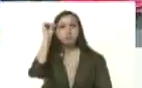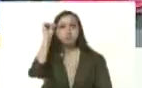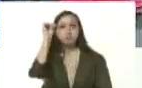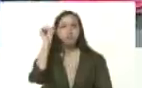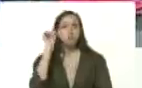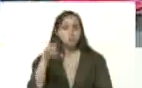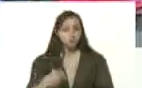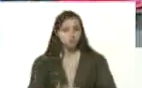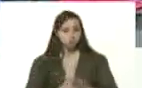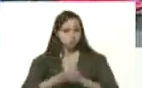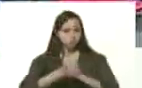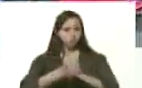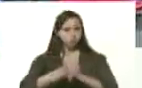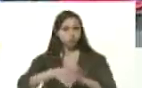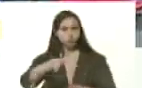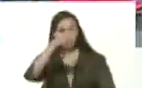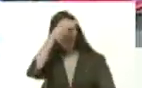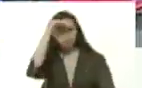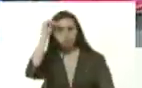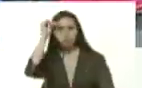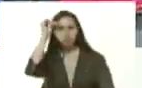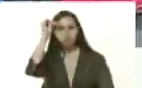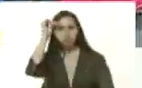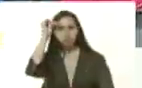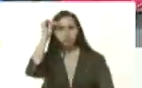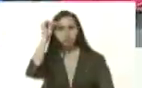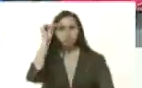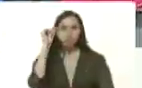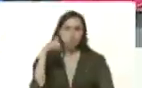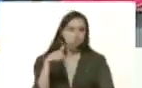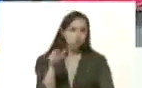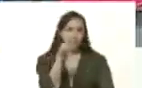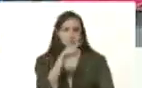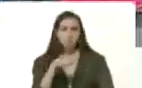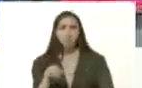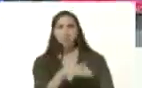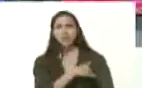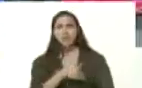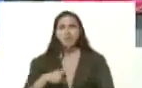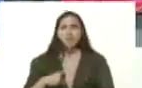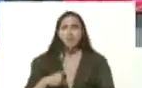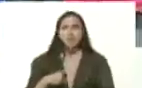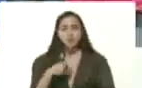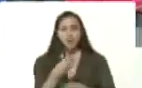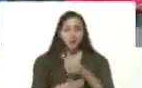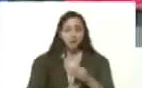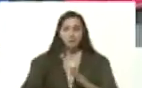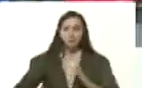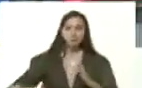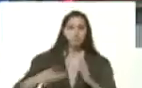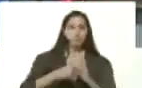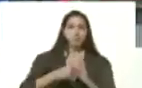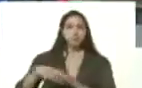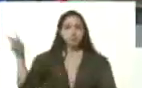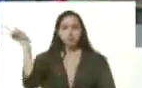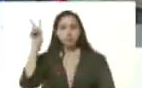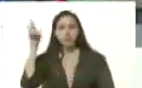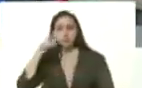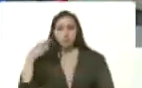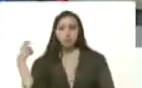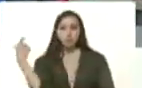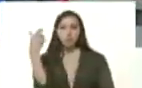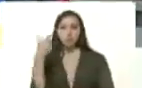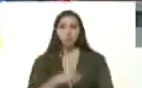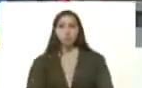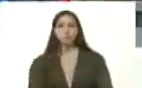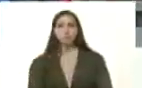lacayos. De intentar a Estados Unidos una agresión contra nuestro pueblo.